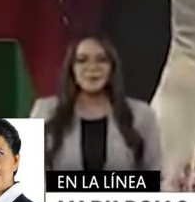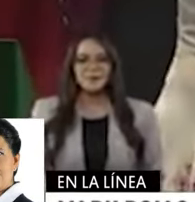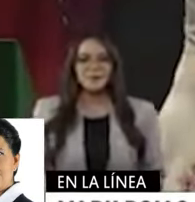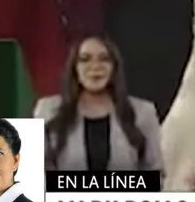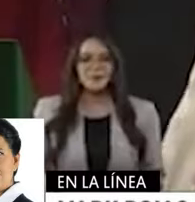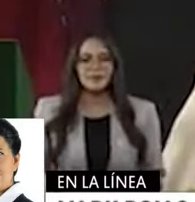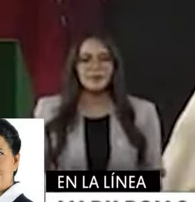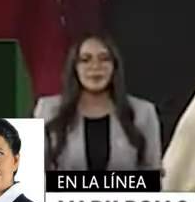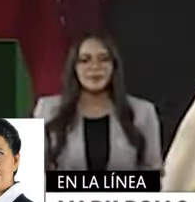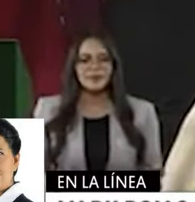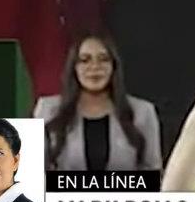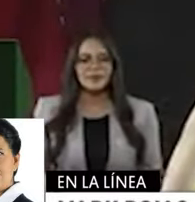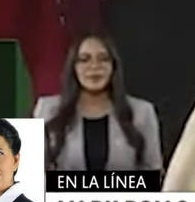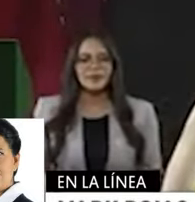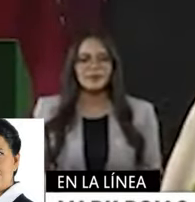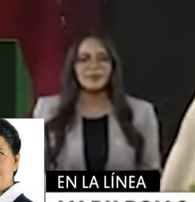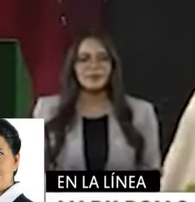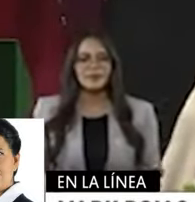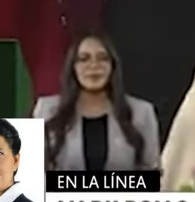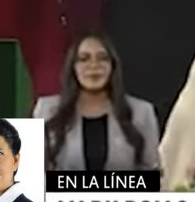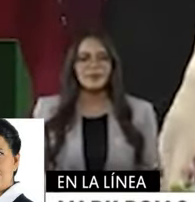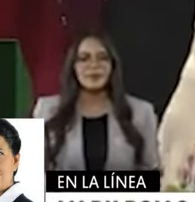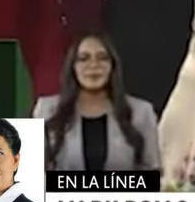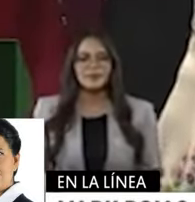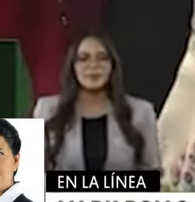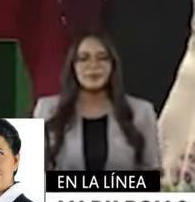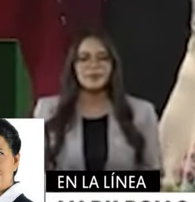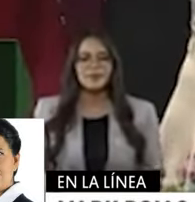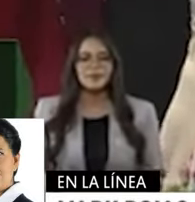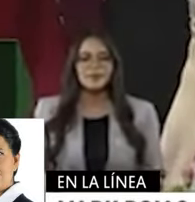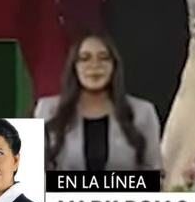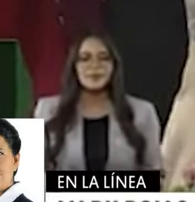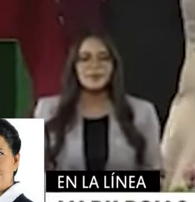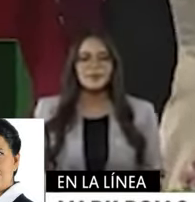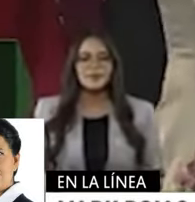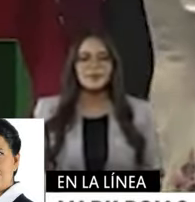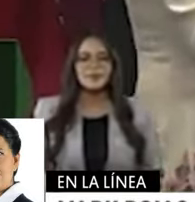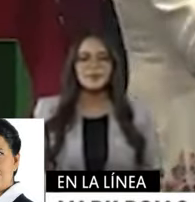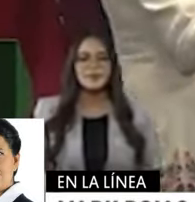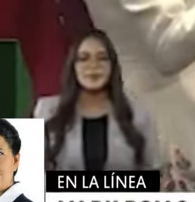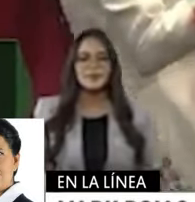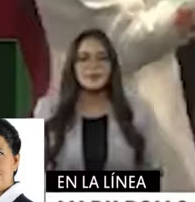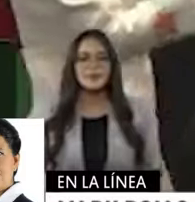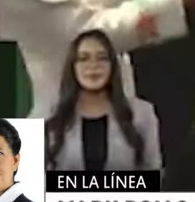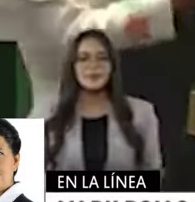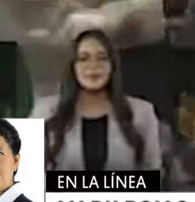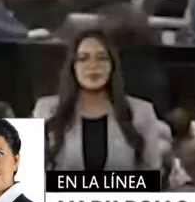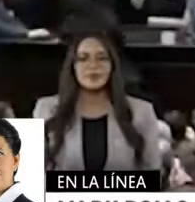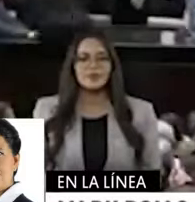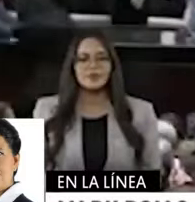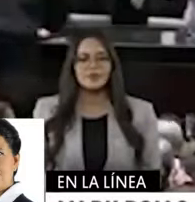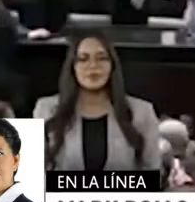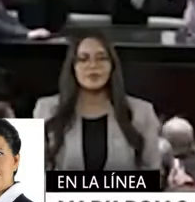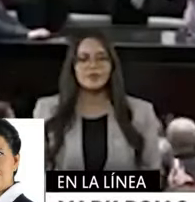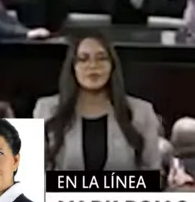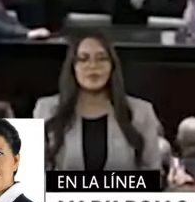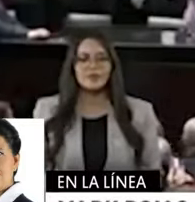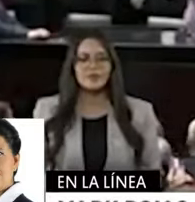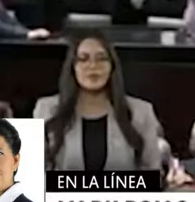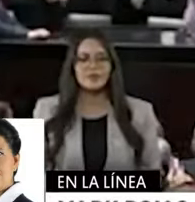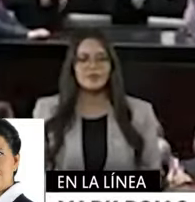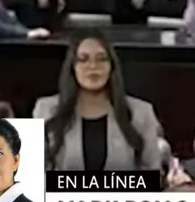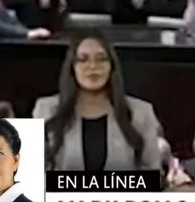las encerronas que tienen los morenistas, sabíamos que ella iba a imponer la banda presidencial, pero que también iba a tomar un año las riendas